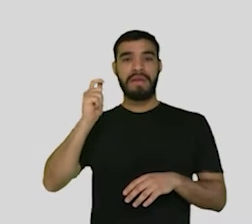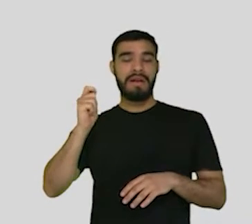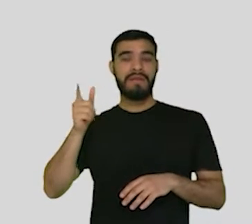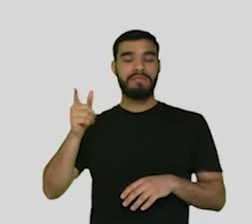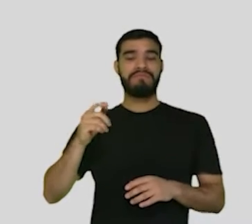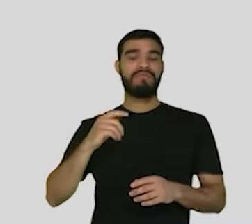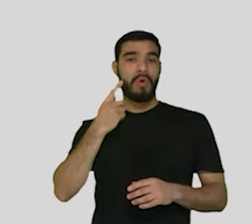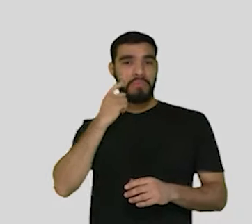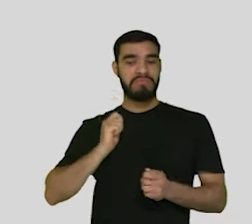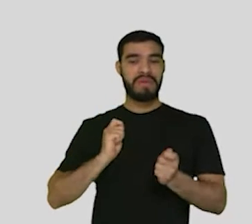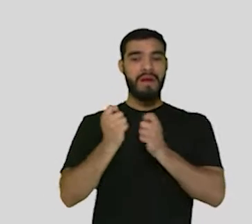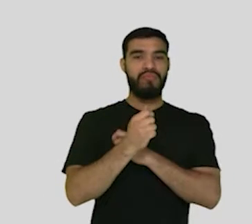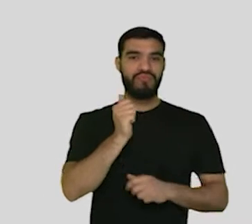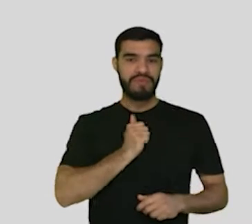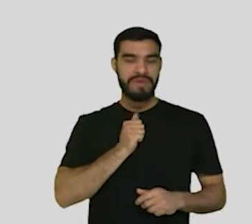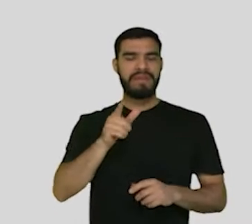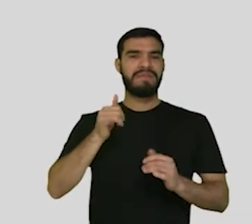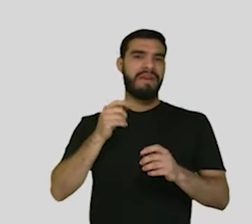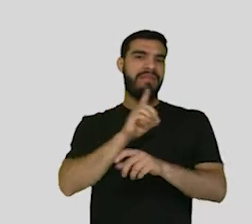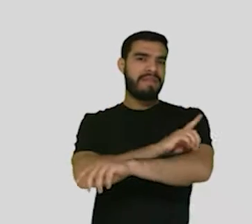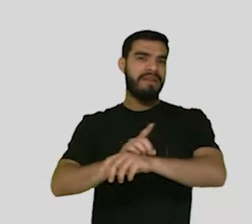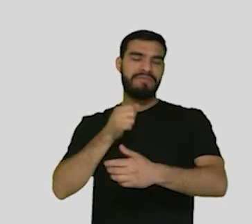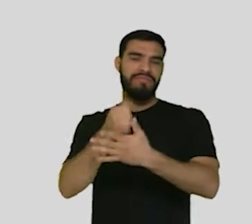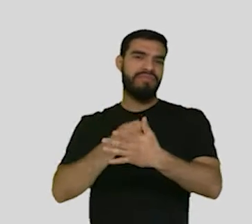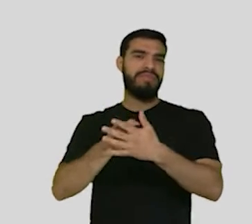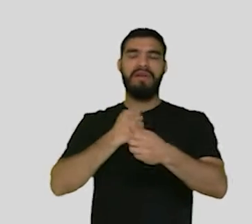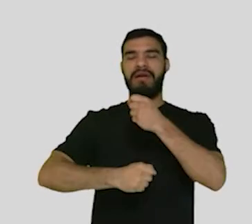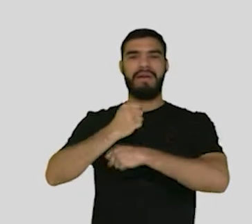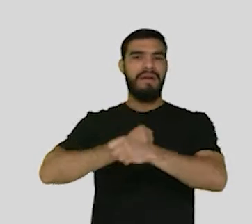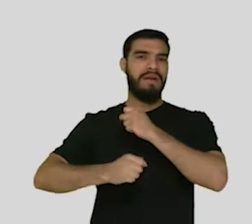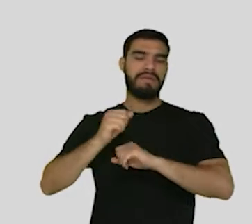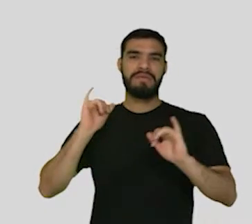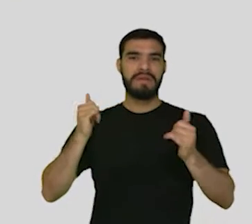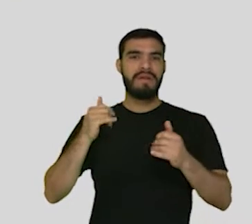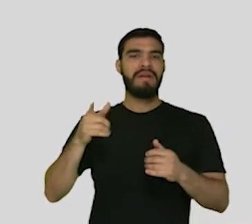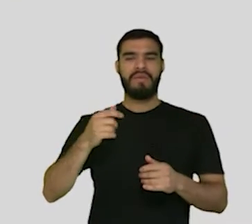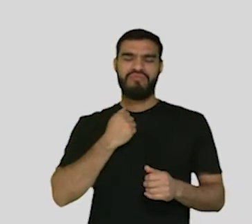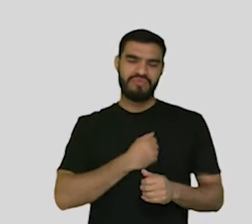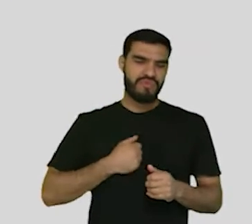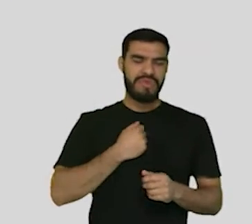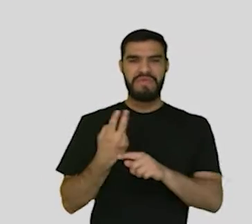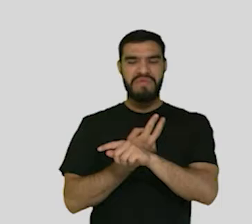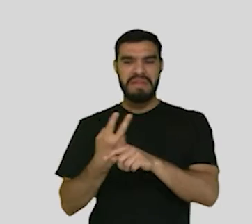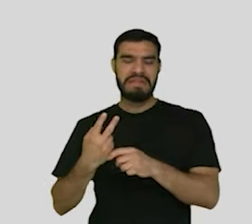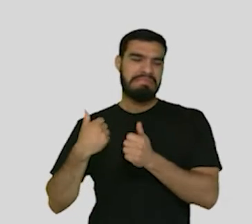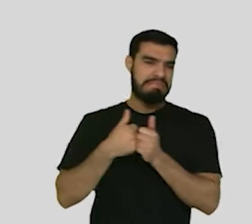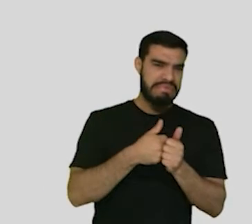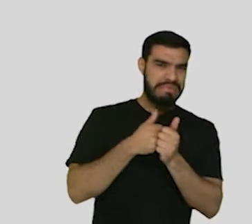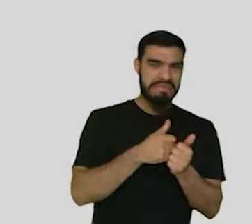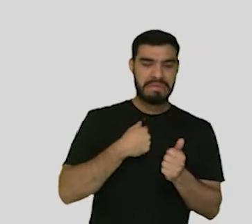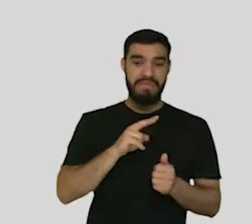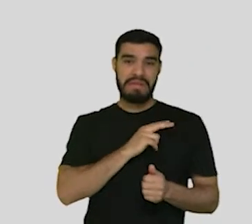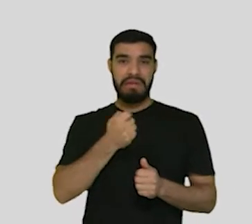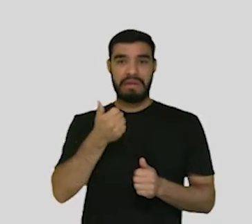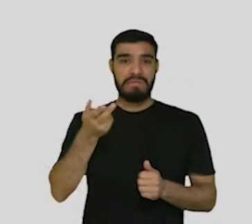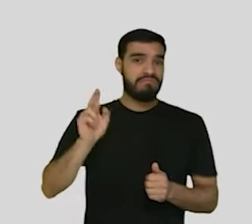Erejegua ir en Rotela Peyarecoñanendive Jaepete en persona trans esta